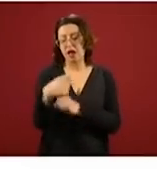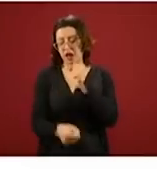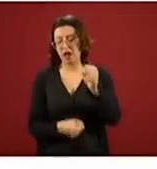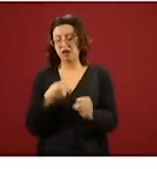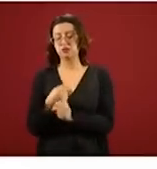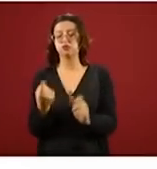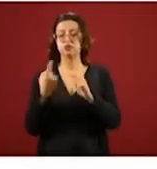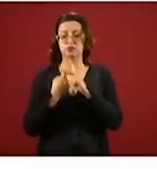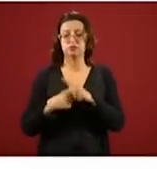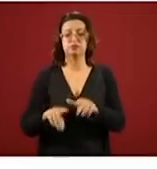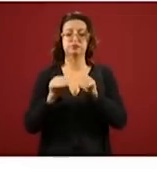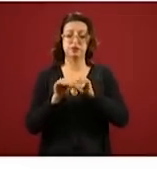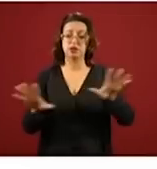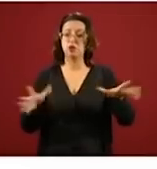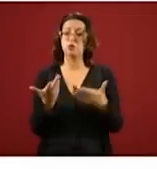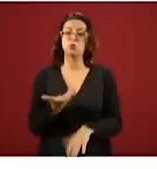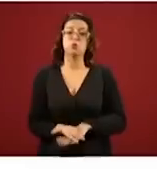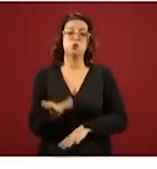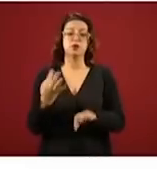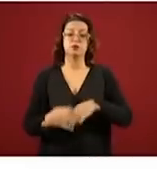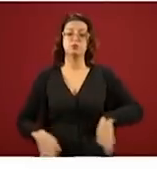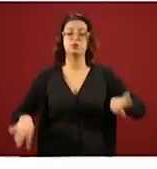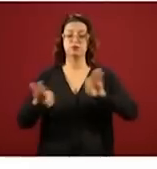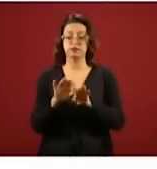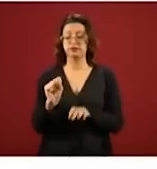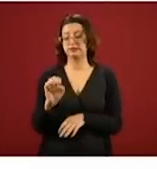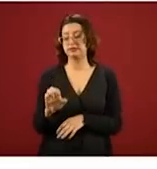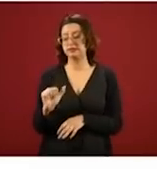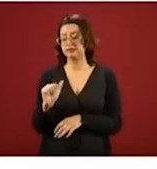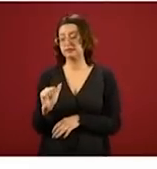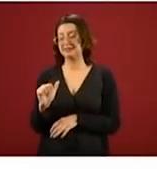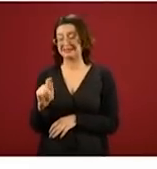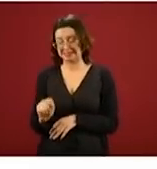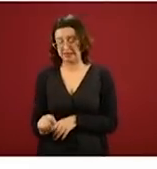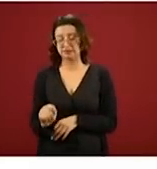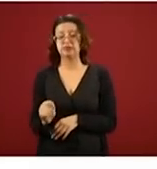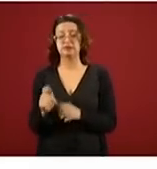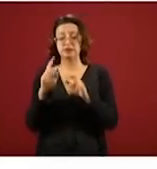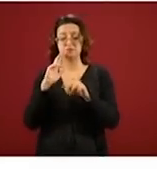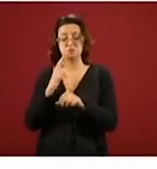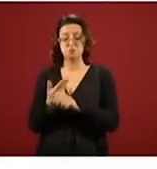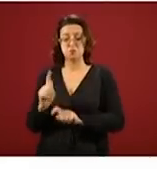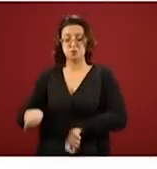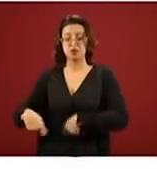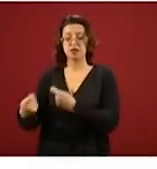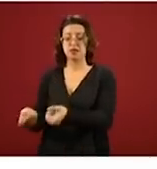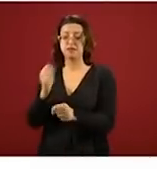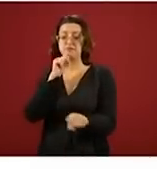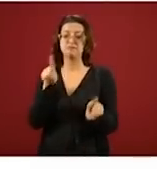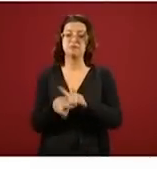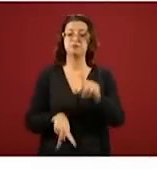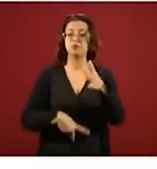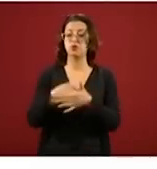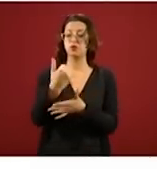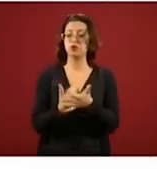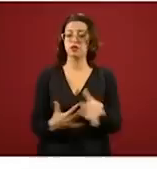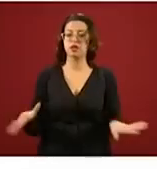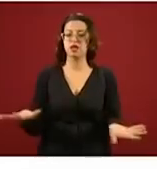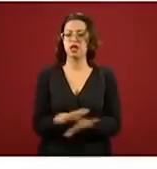una injerencia muy importante el sat y el proyecto de modificación de la norma oficial mexicana